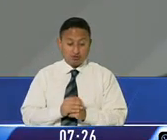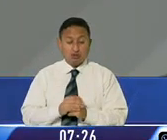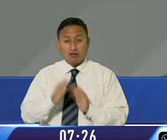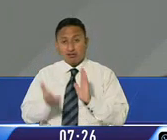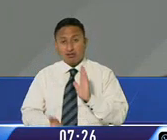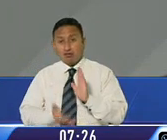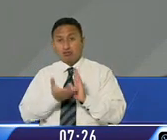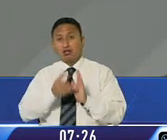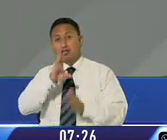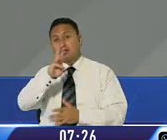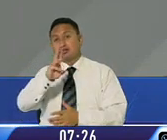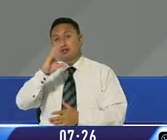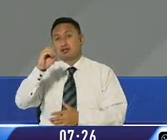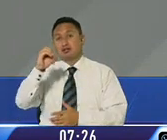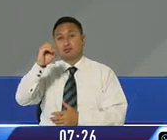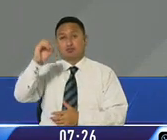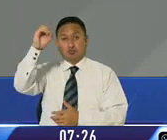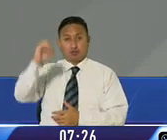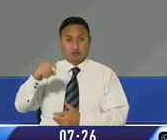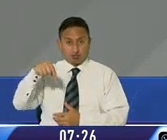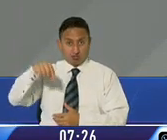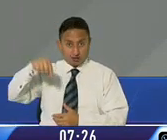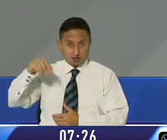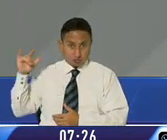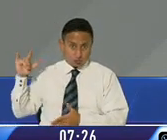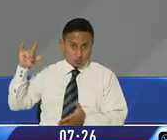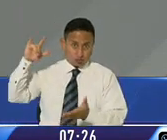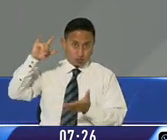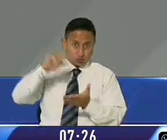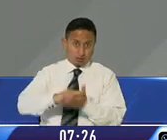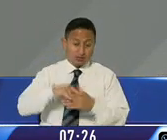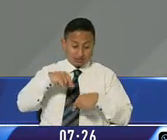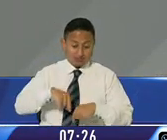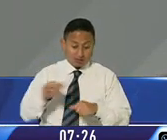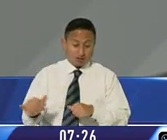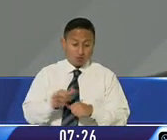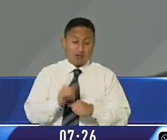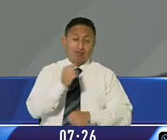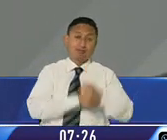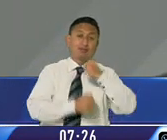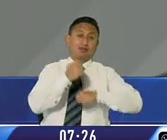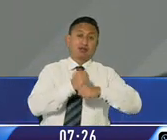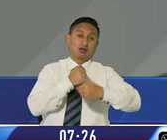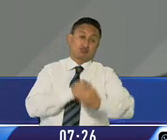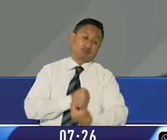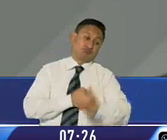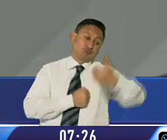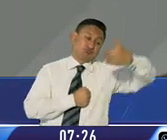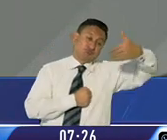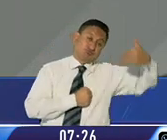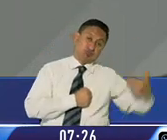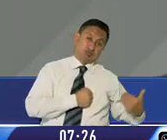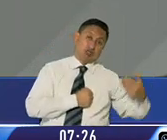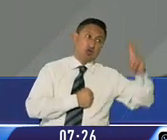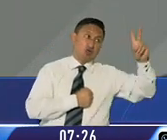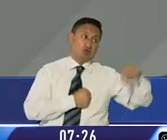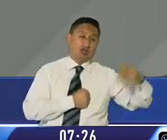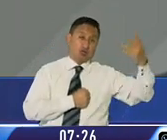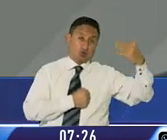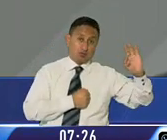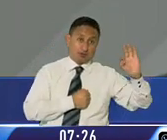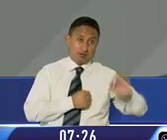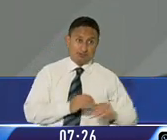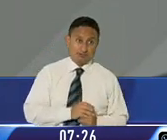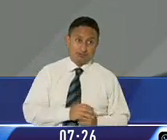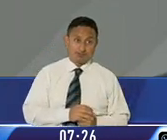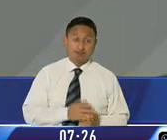al 60% del tráfico de pasajeros que teníamos en el mismo mes, mes de septiembre del año 2019.